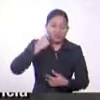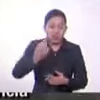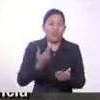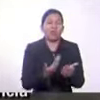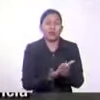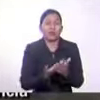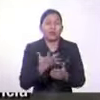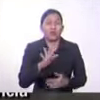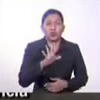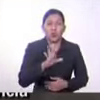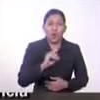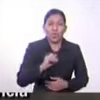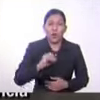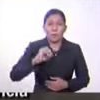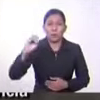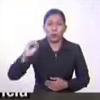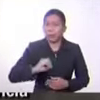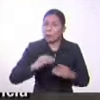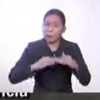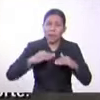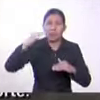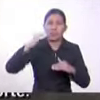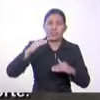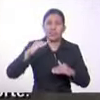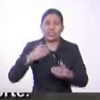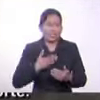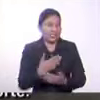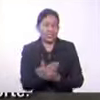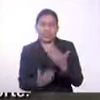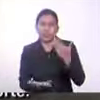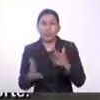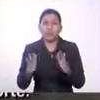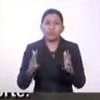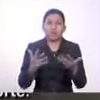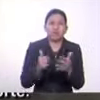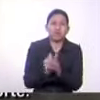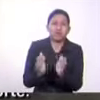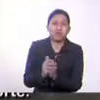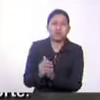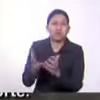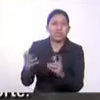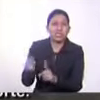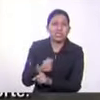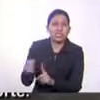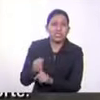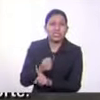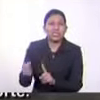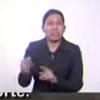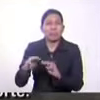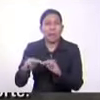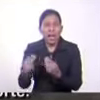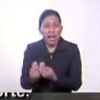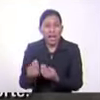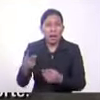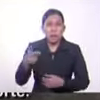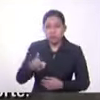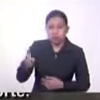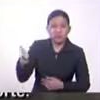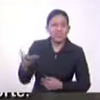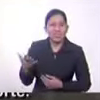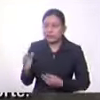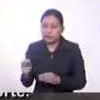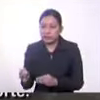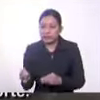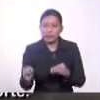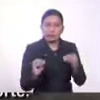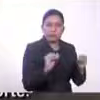del 50% huyen de situaciones de violencia, como pueden ser las pandillas, el crimen organizado, en que se encuentran los